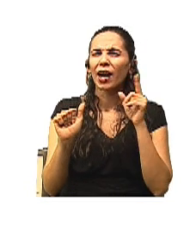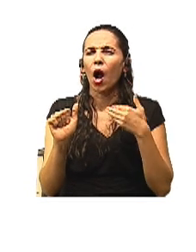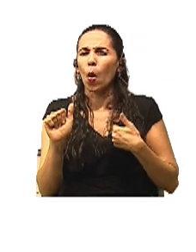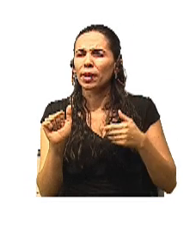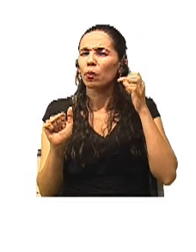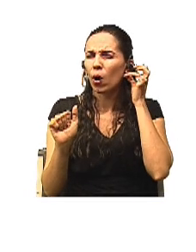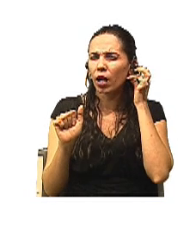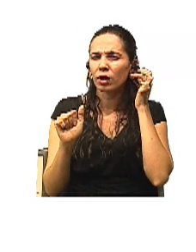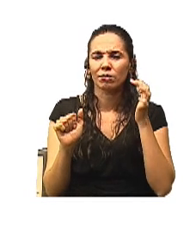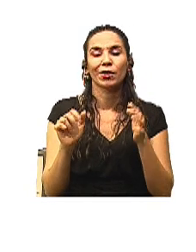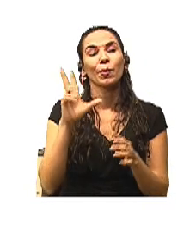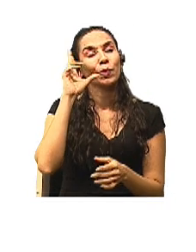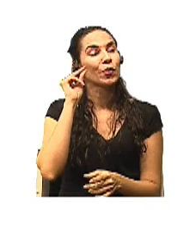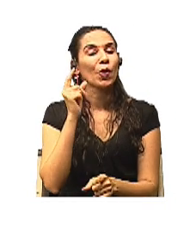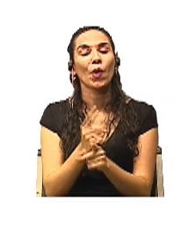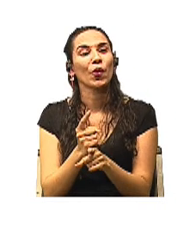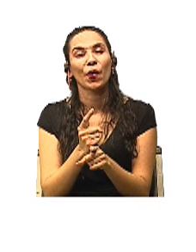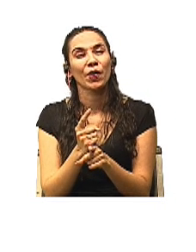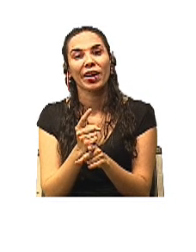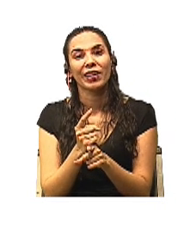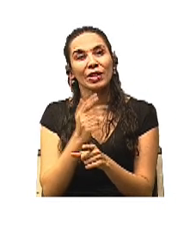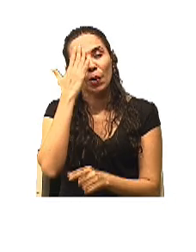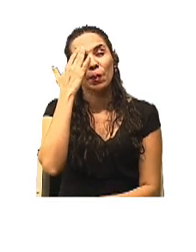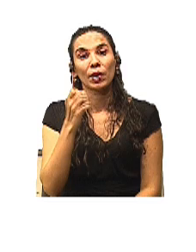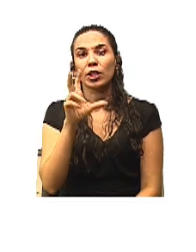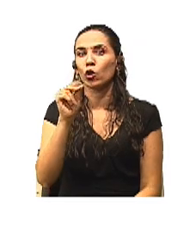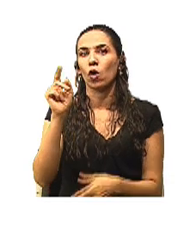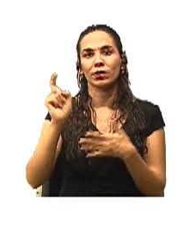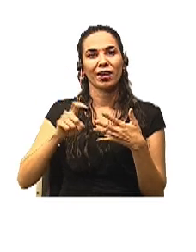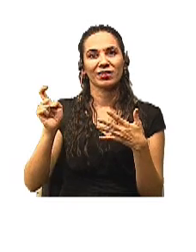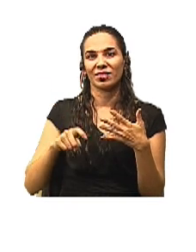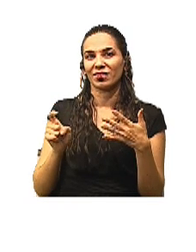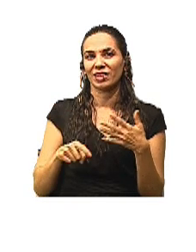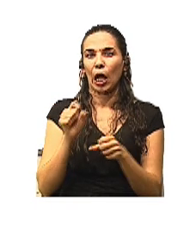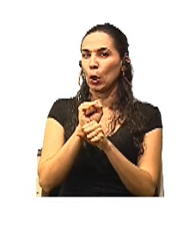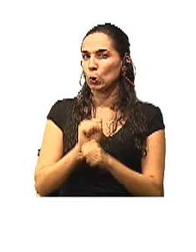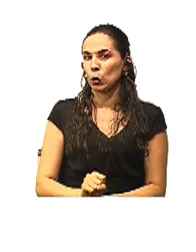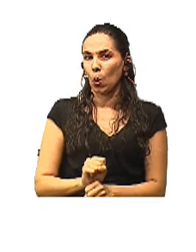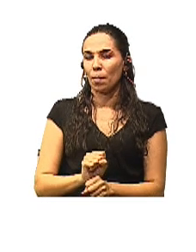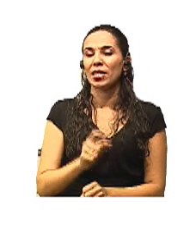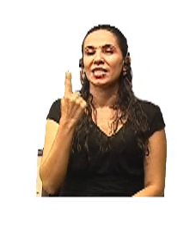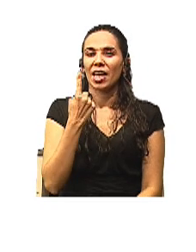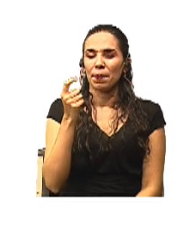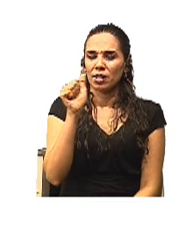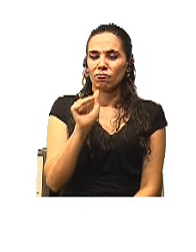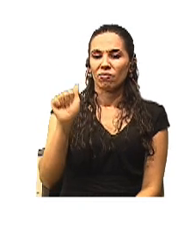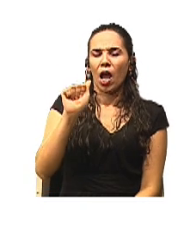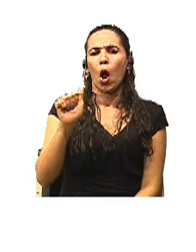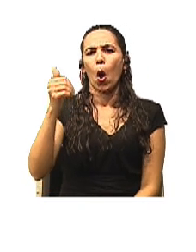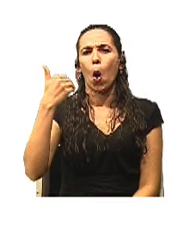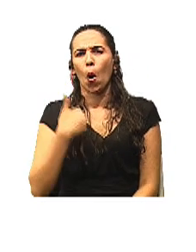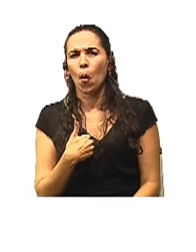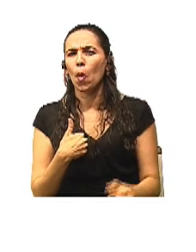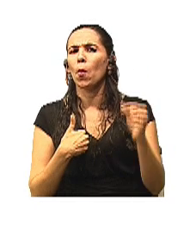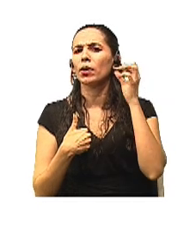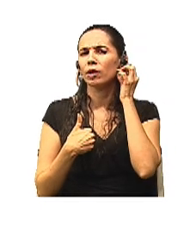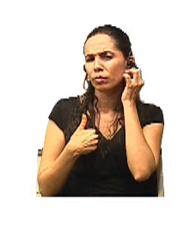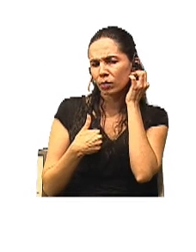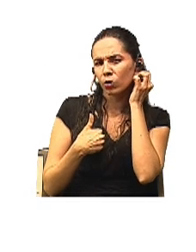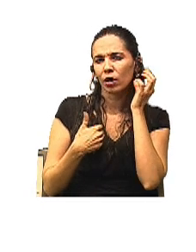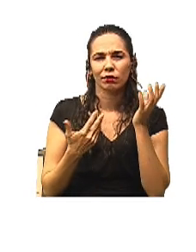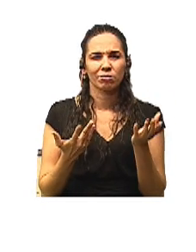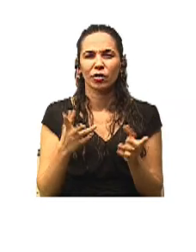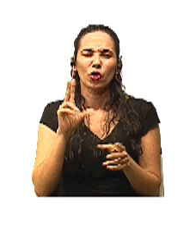Bueno, es incorrecto porque es innecesaria esta costumbre de hacer siempre explícita la alusión de los dos